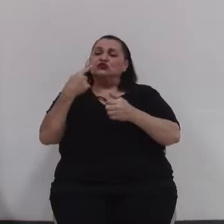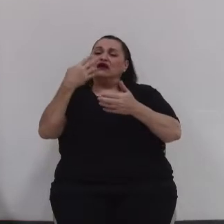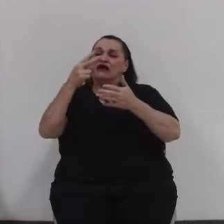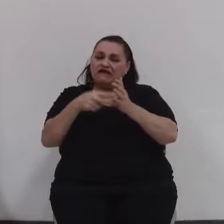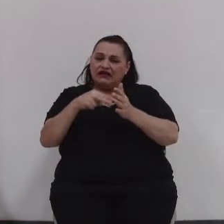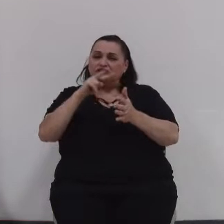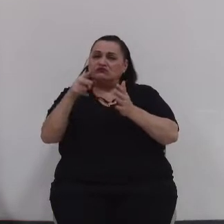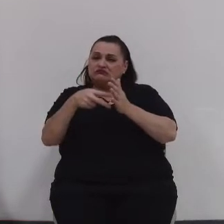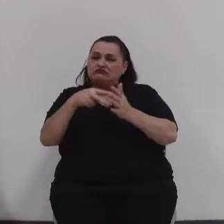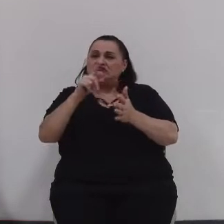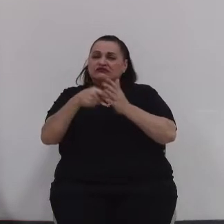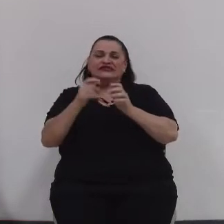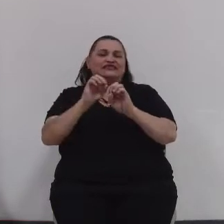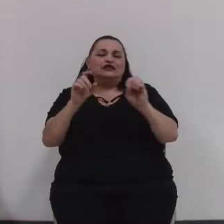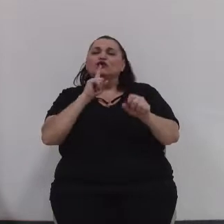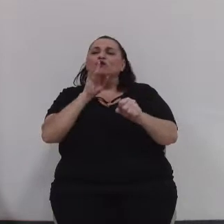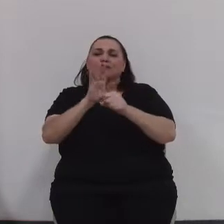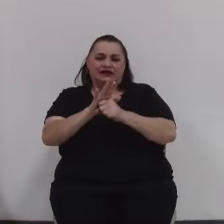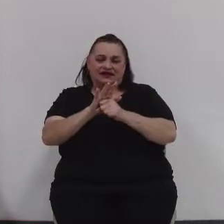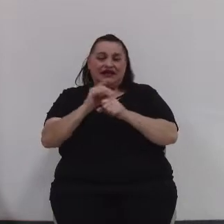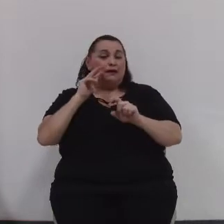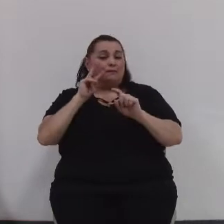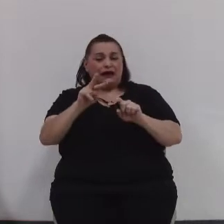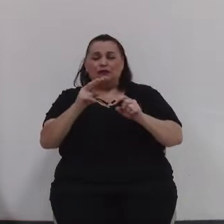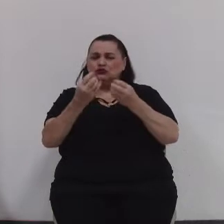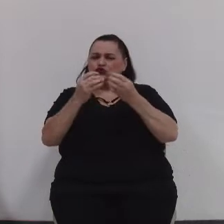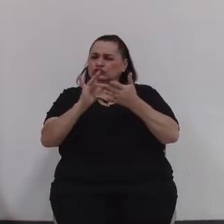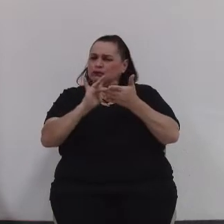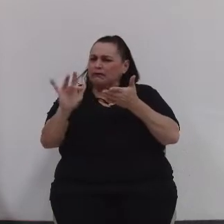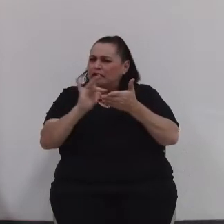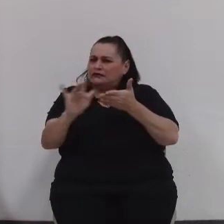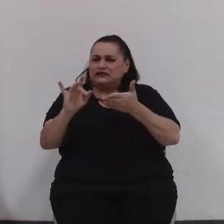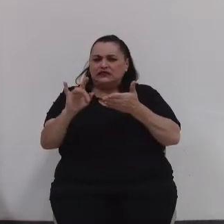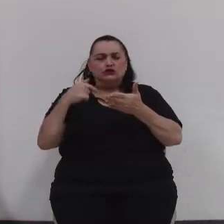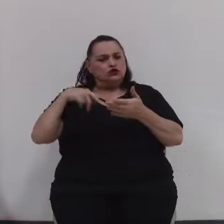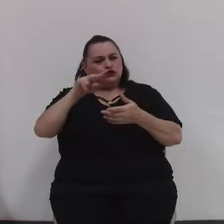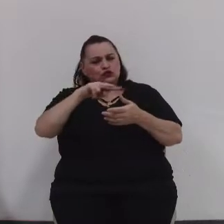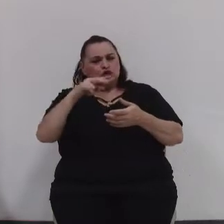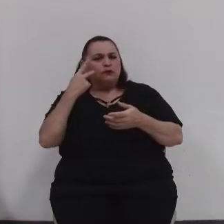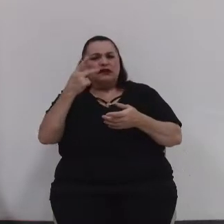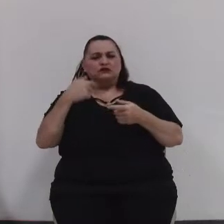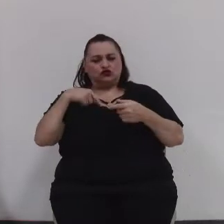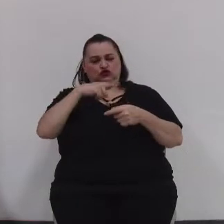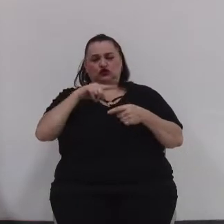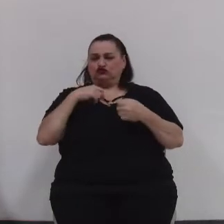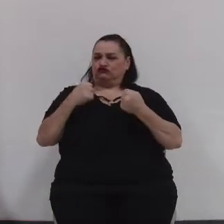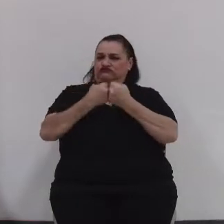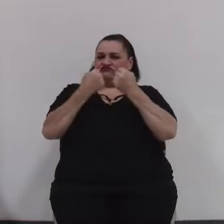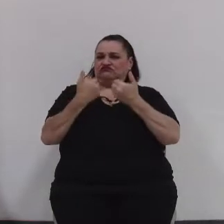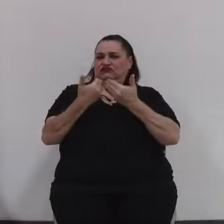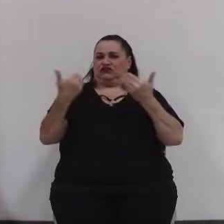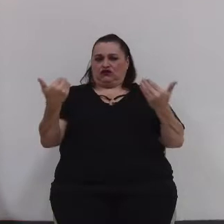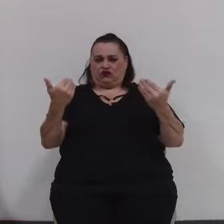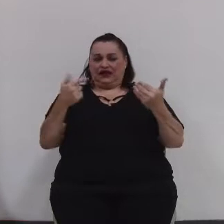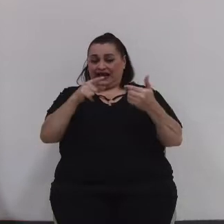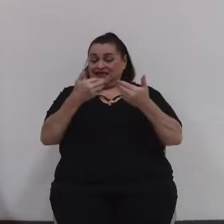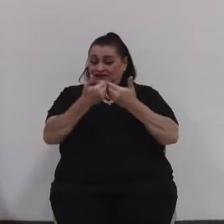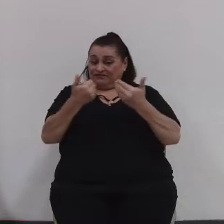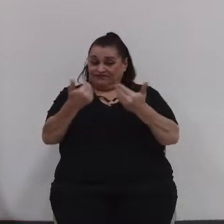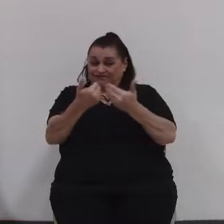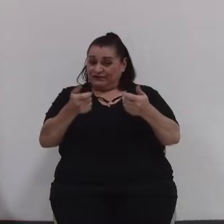incumplidas. Encontramos una realidad de trincheras donde a menudo los otros son vistos como adversarios. Esta polarización que domina el